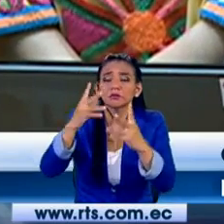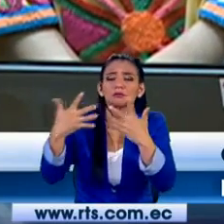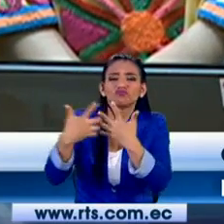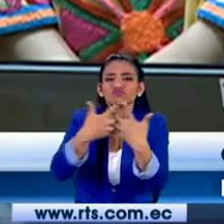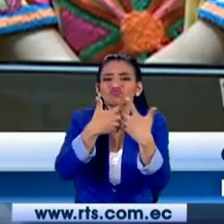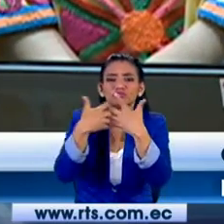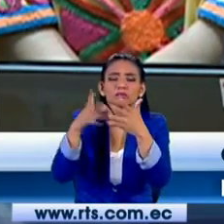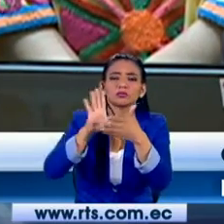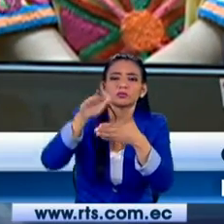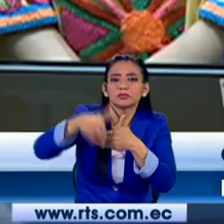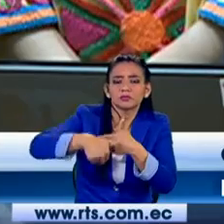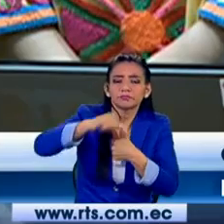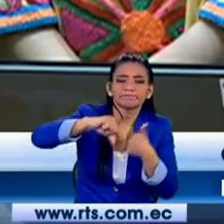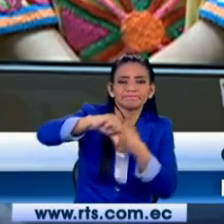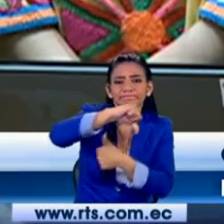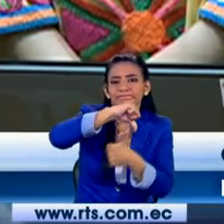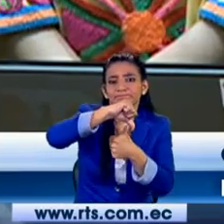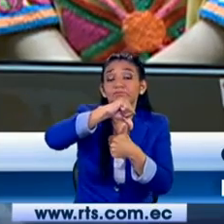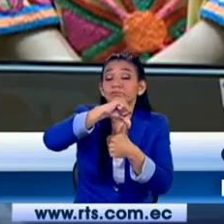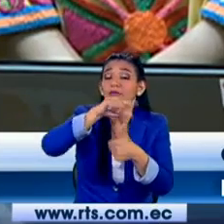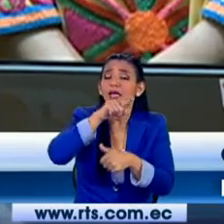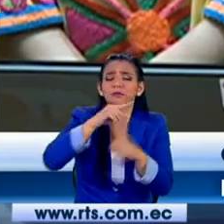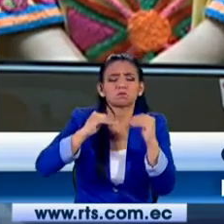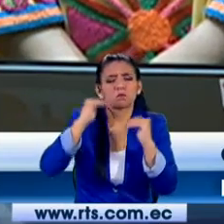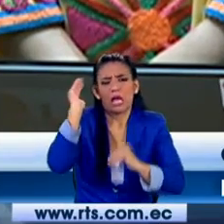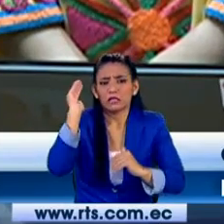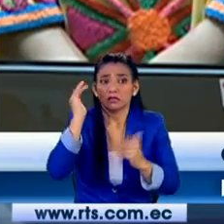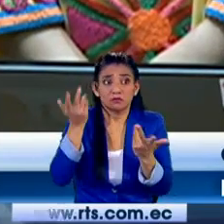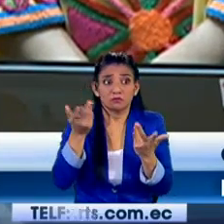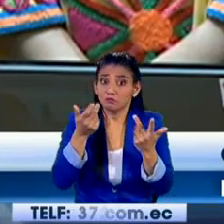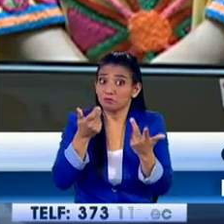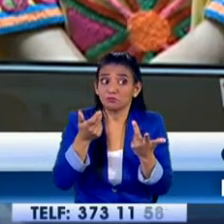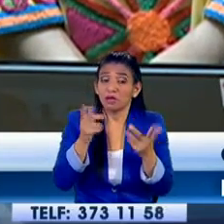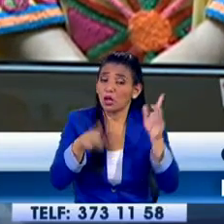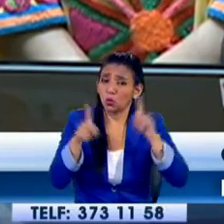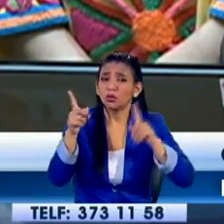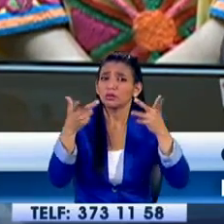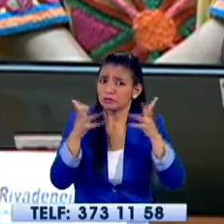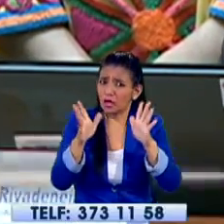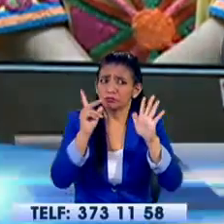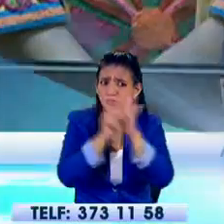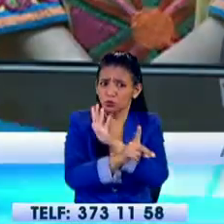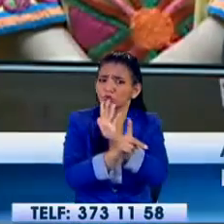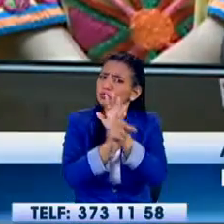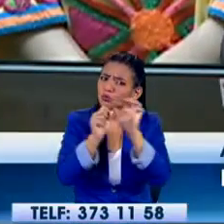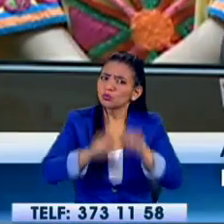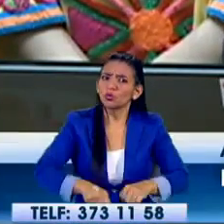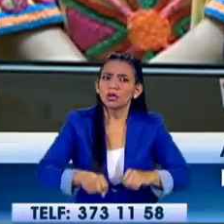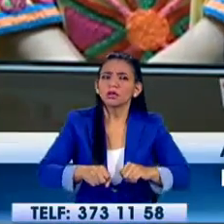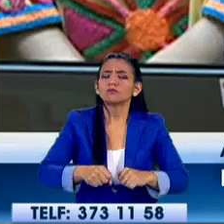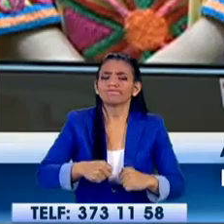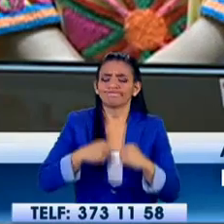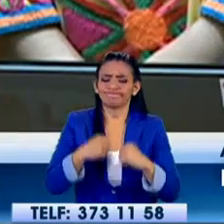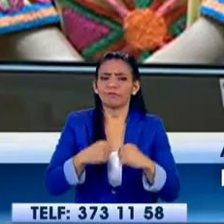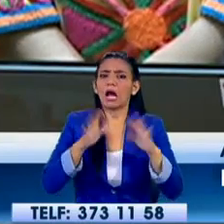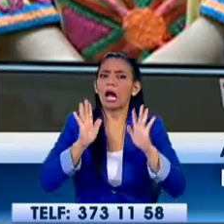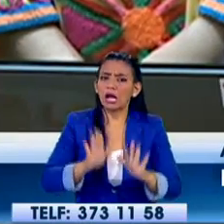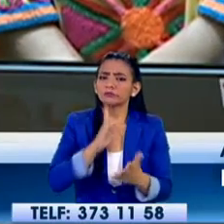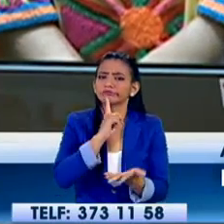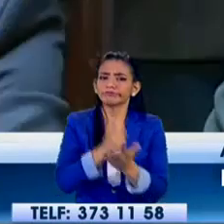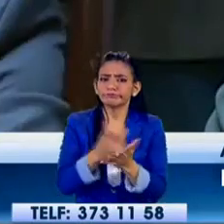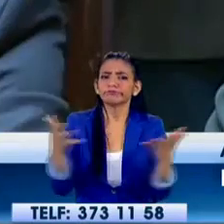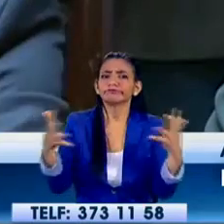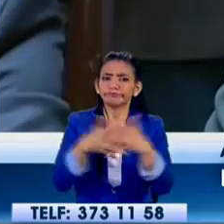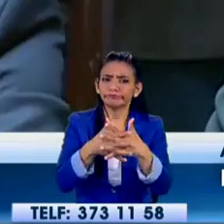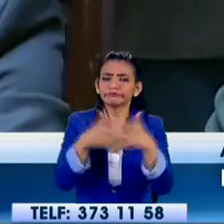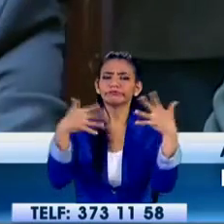Latinoamericana y Caribeña. Y esto, mucho más allá de ser un enunciado, va a pasar a ser una práctica real de una